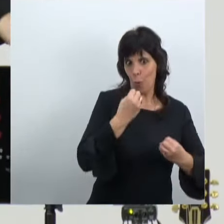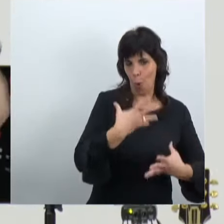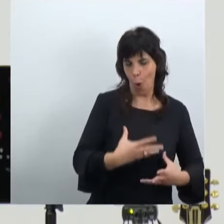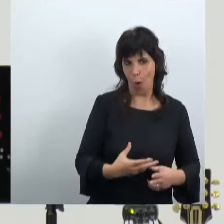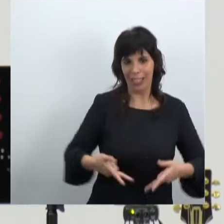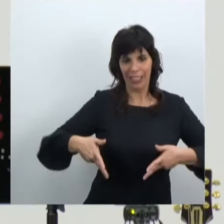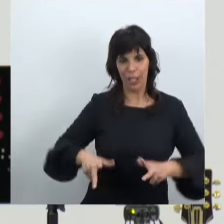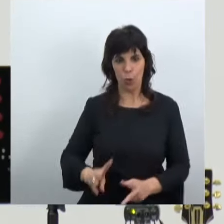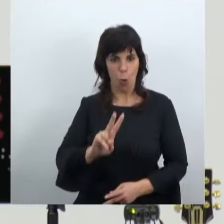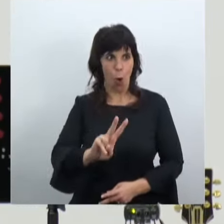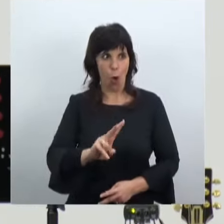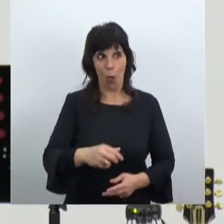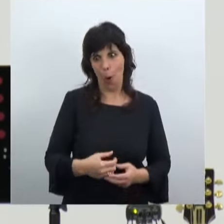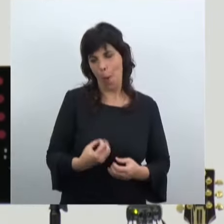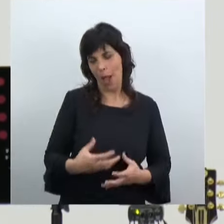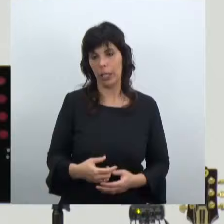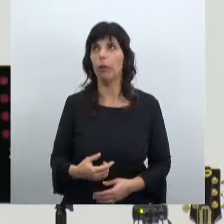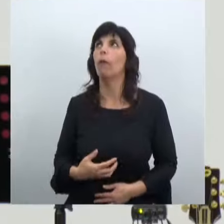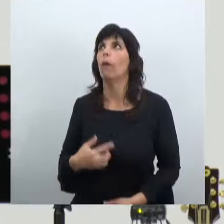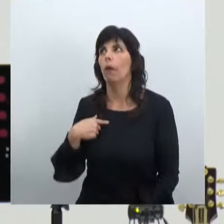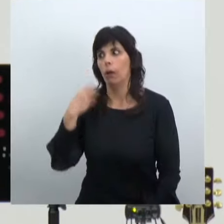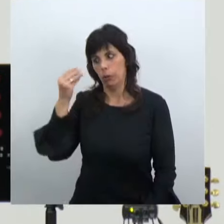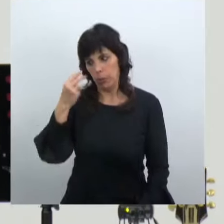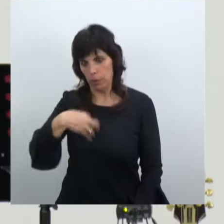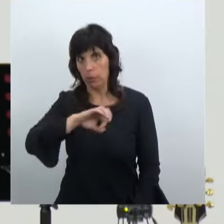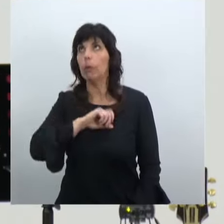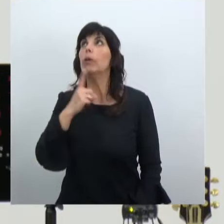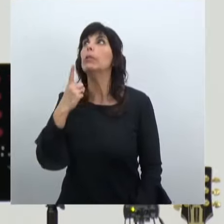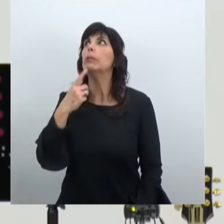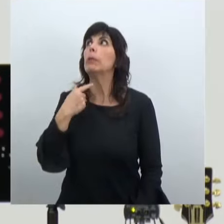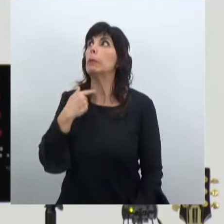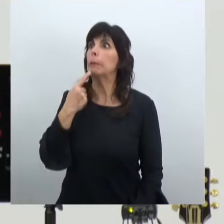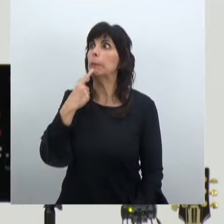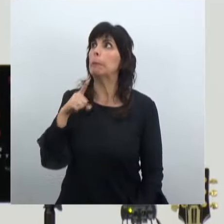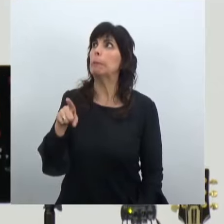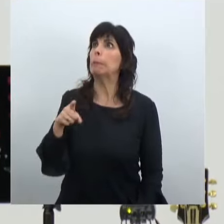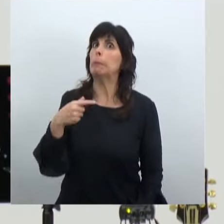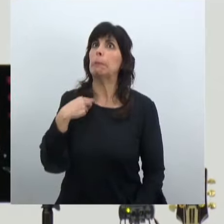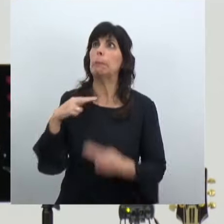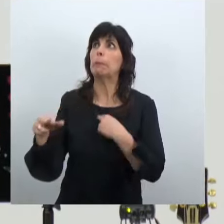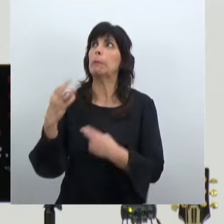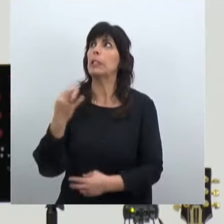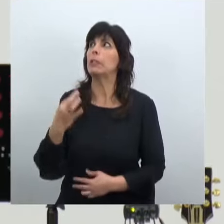y el otro, y dije, Señor, madre mía, ¿qué le contesto?